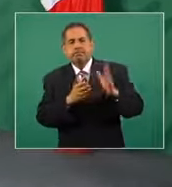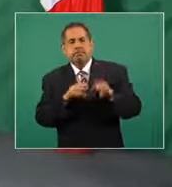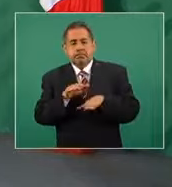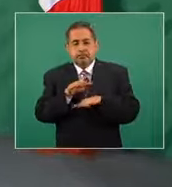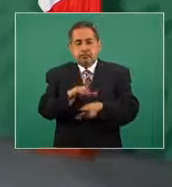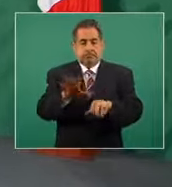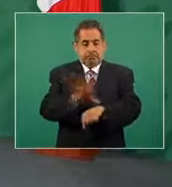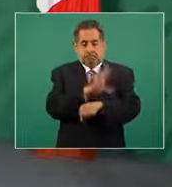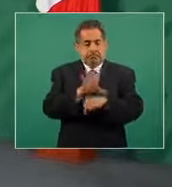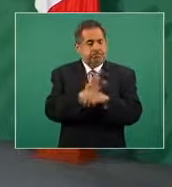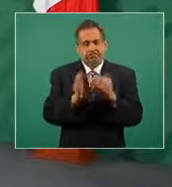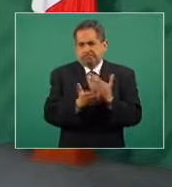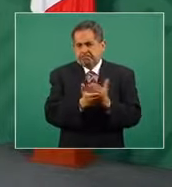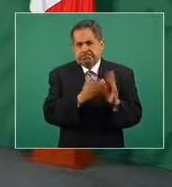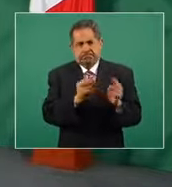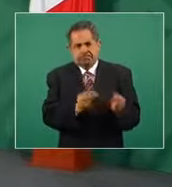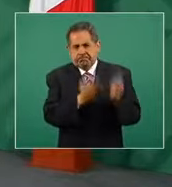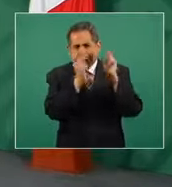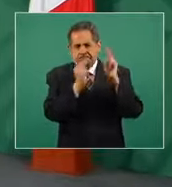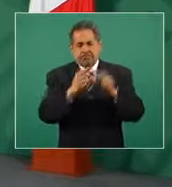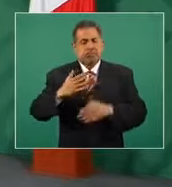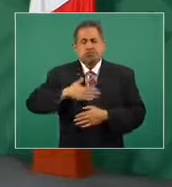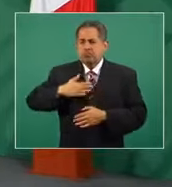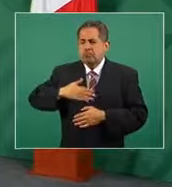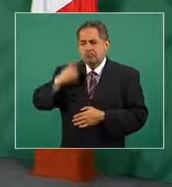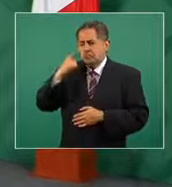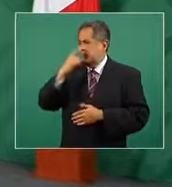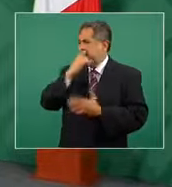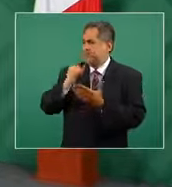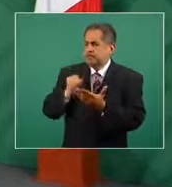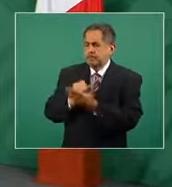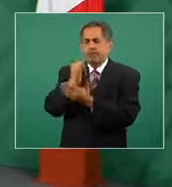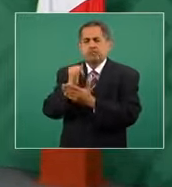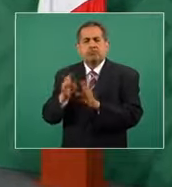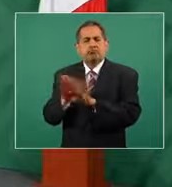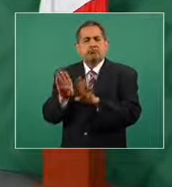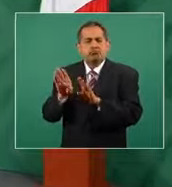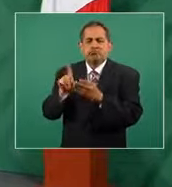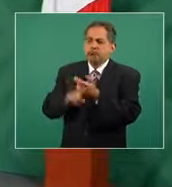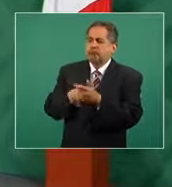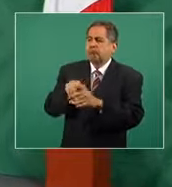independientes y ejercemos nuestra soberanía.